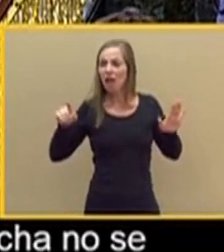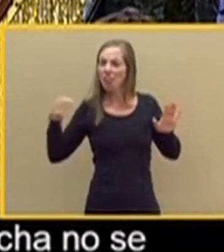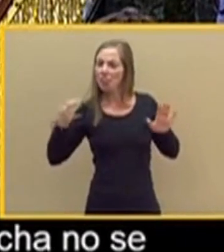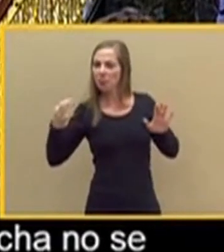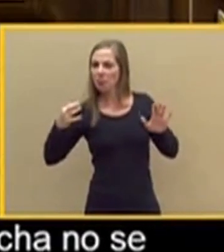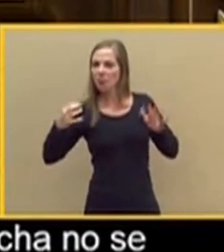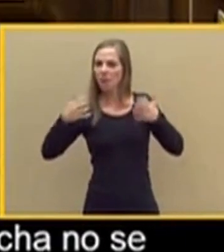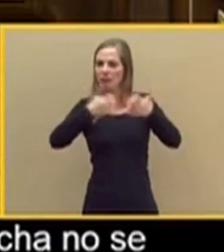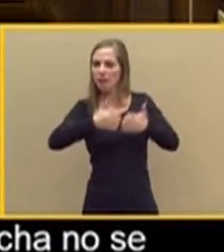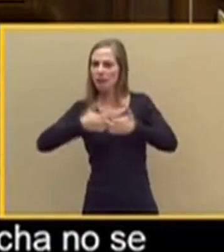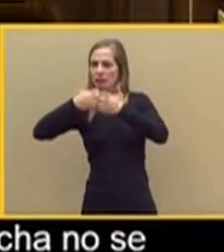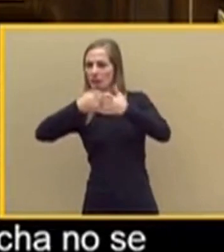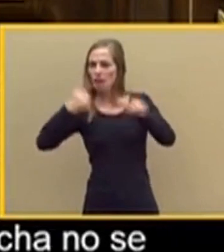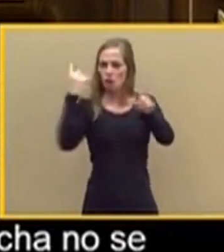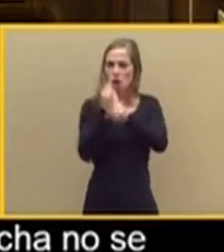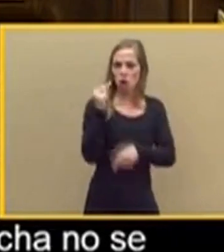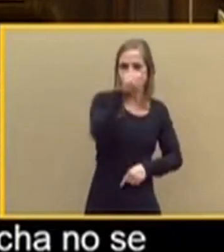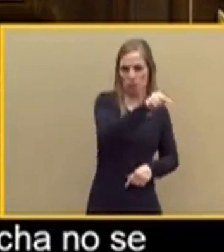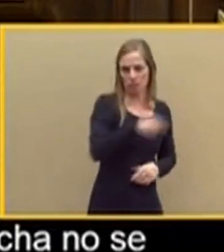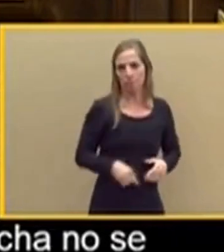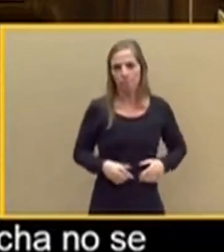combate.